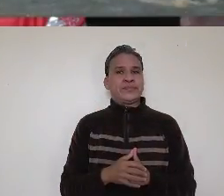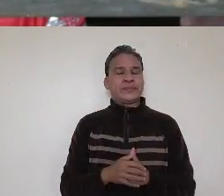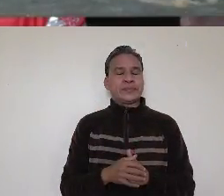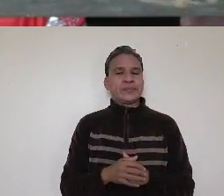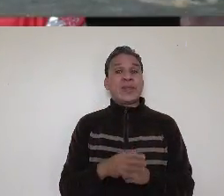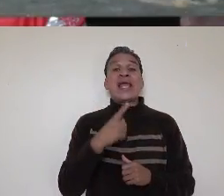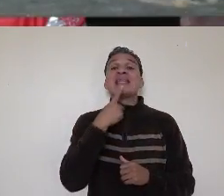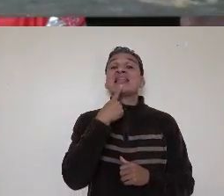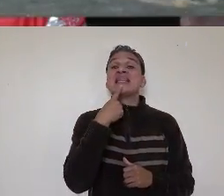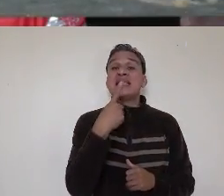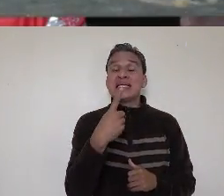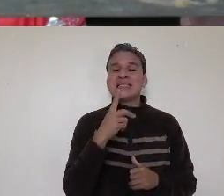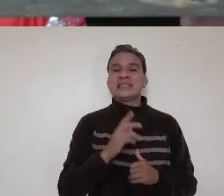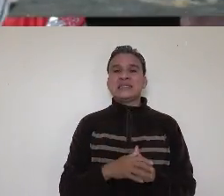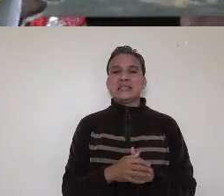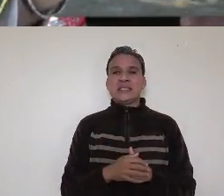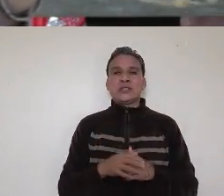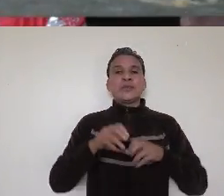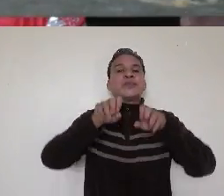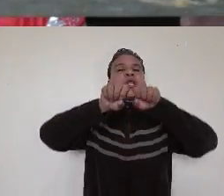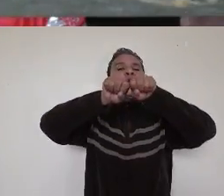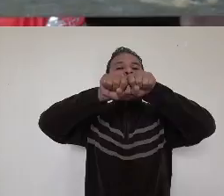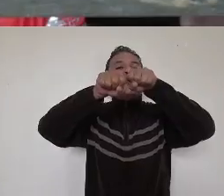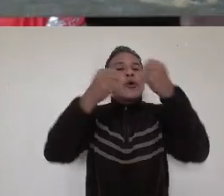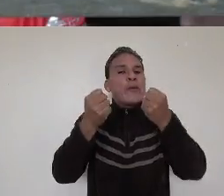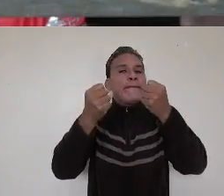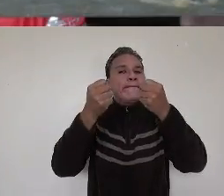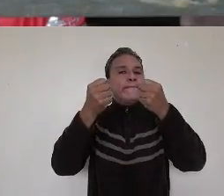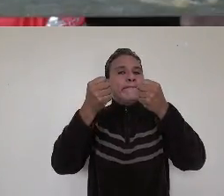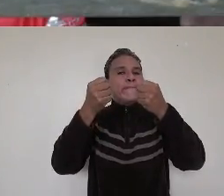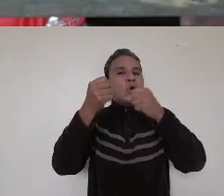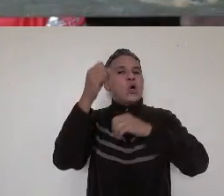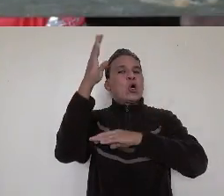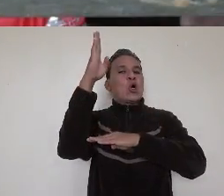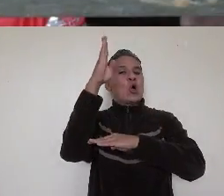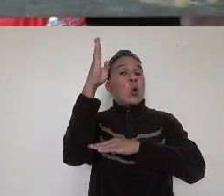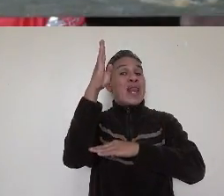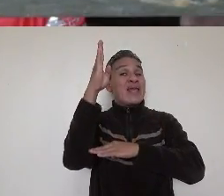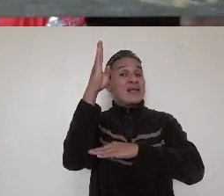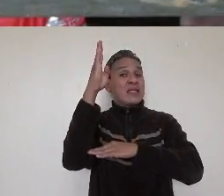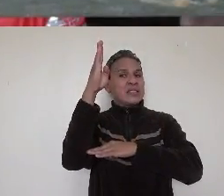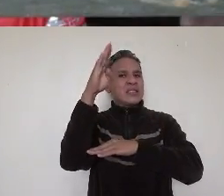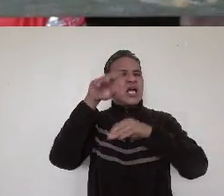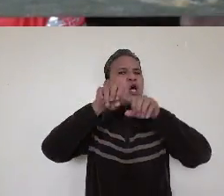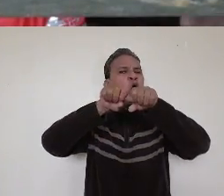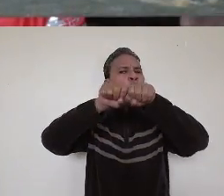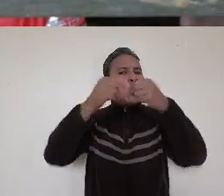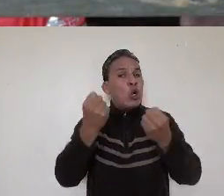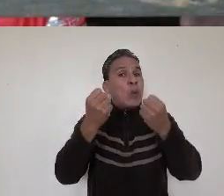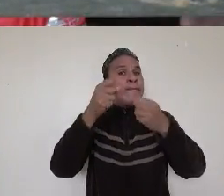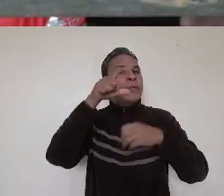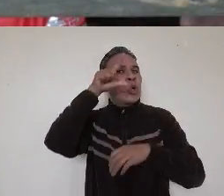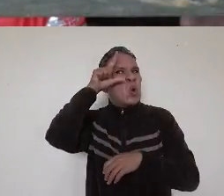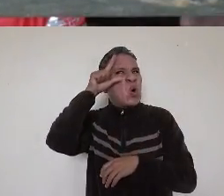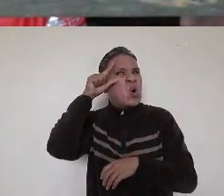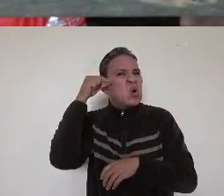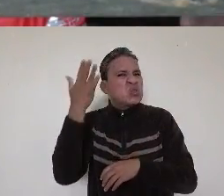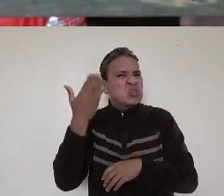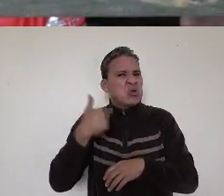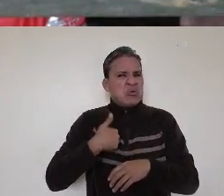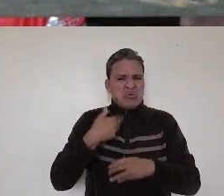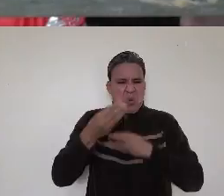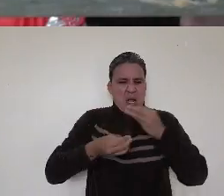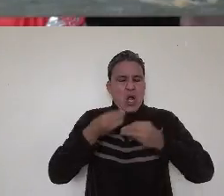Es decir, rompo con la iglesia, rompo con Dios, hago lo que